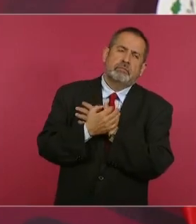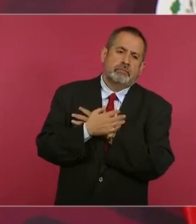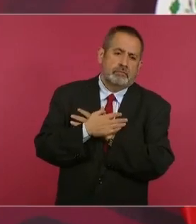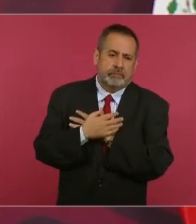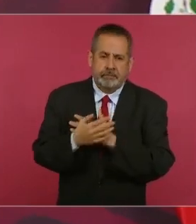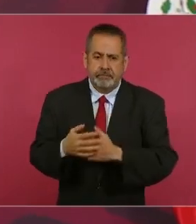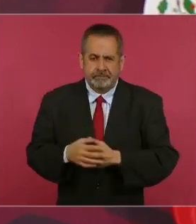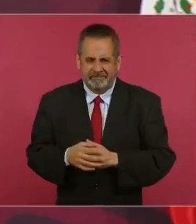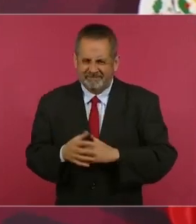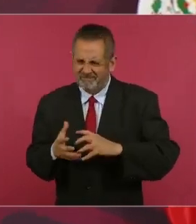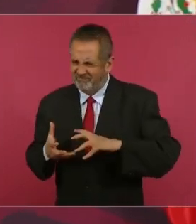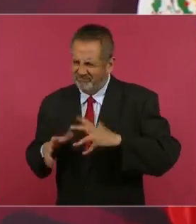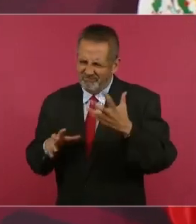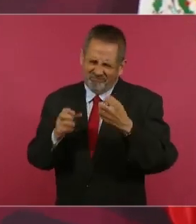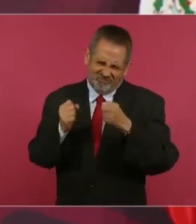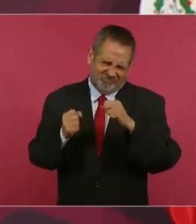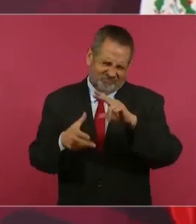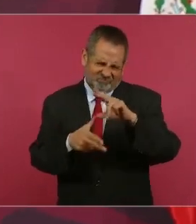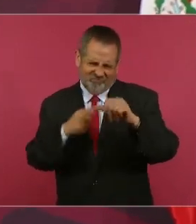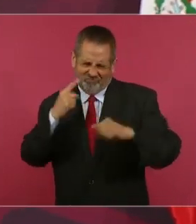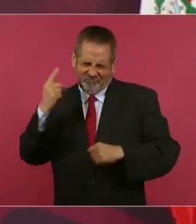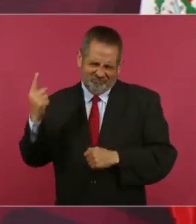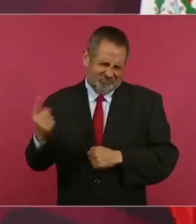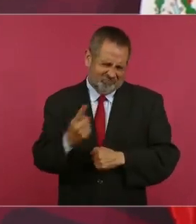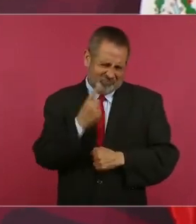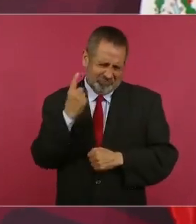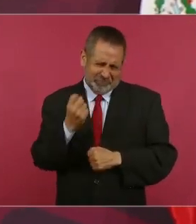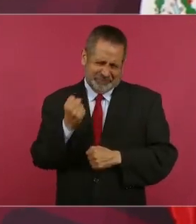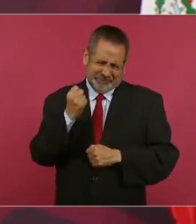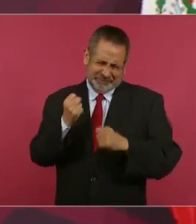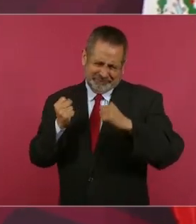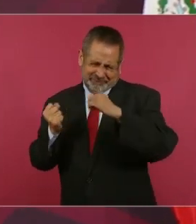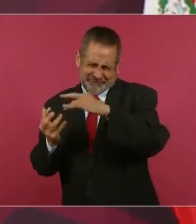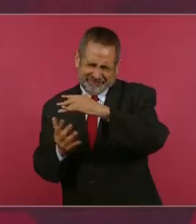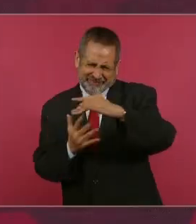Aún con la furia del huracán,